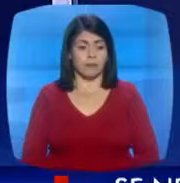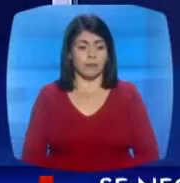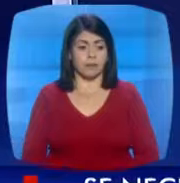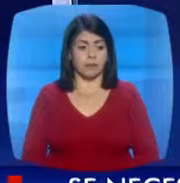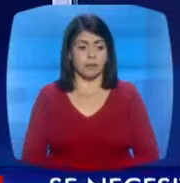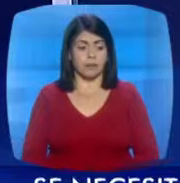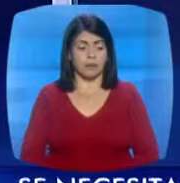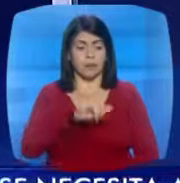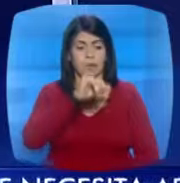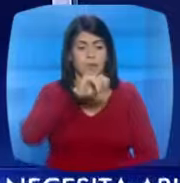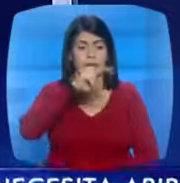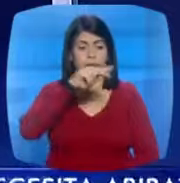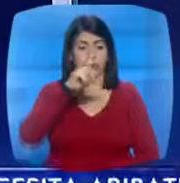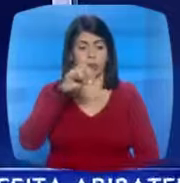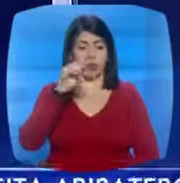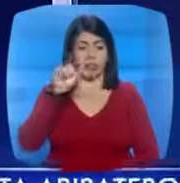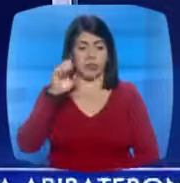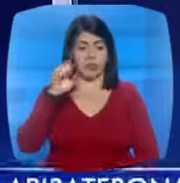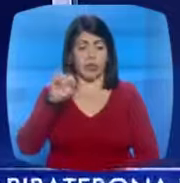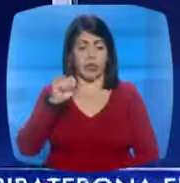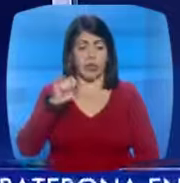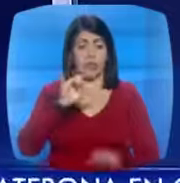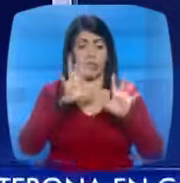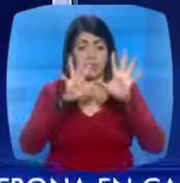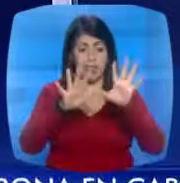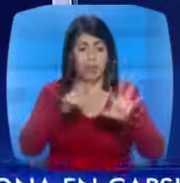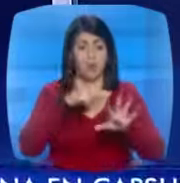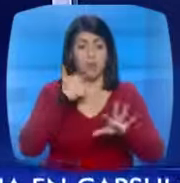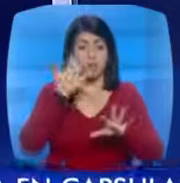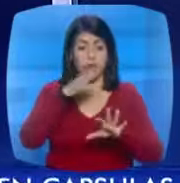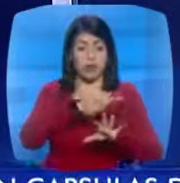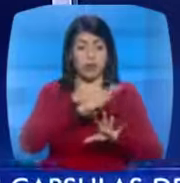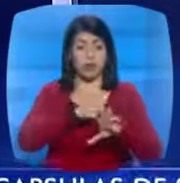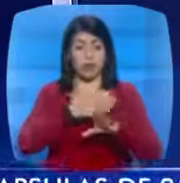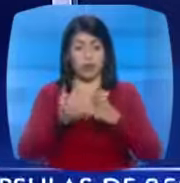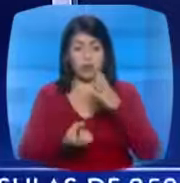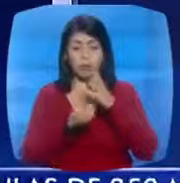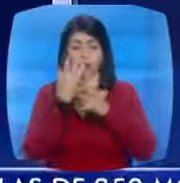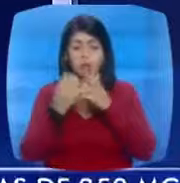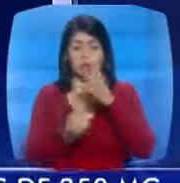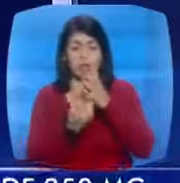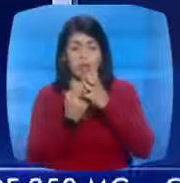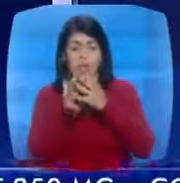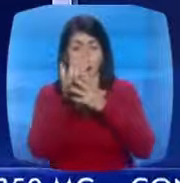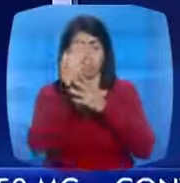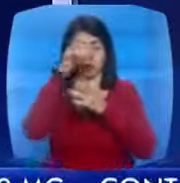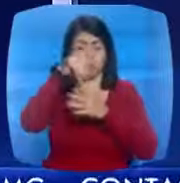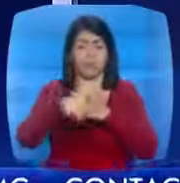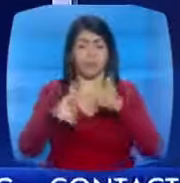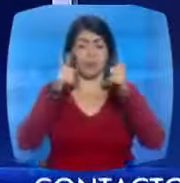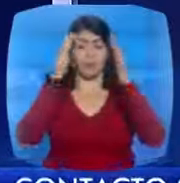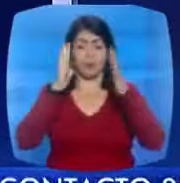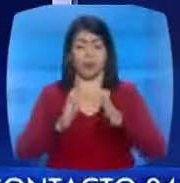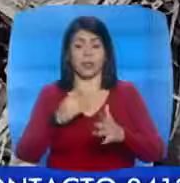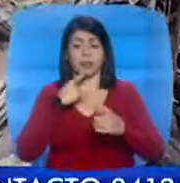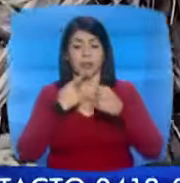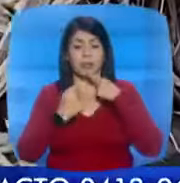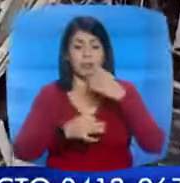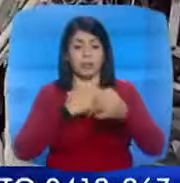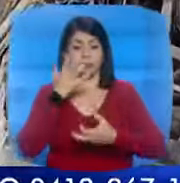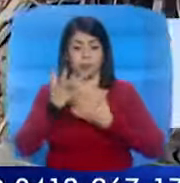Y en Indonesia, 10 fallecidos es el saldo que dejó la erupción de un volcán en la isla de Flores. Las autoridades indicaron